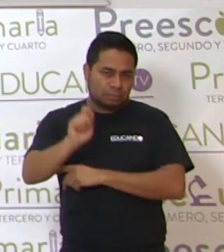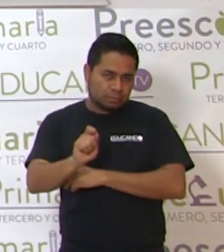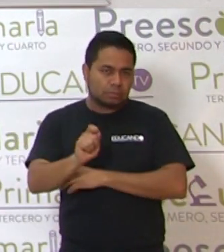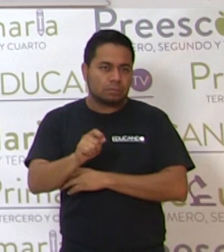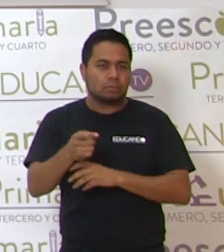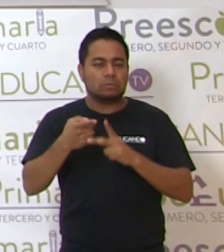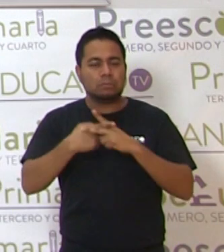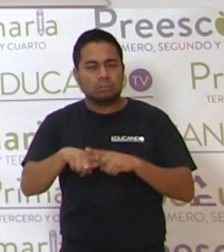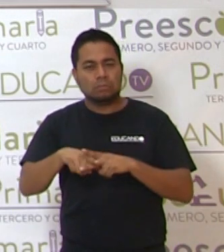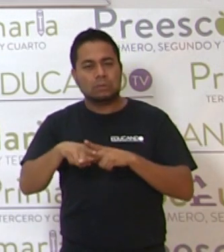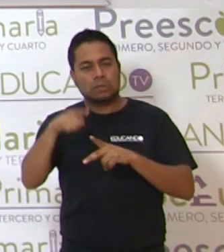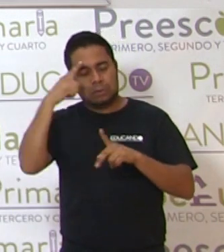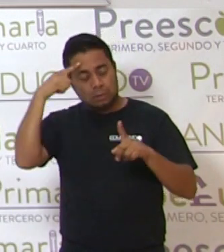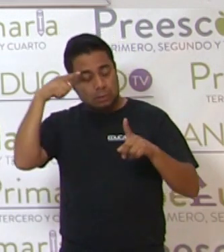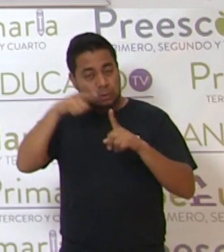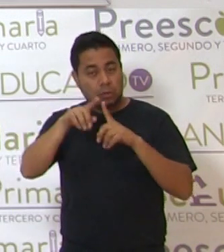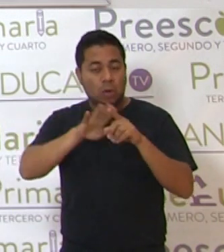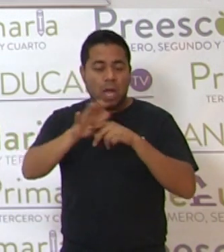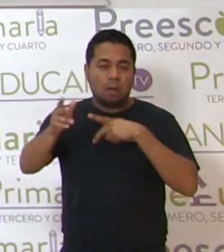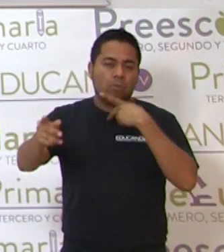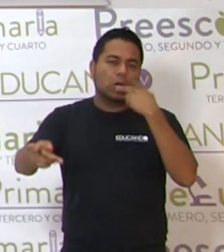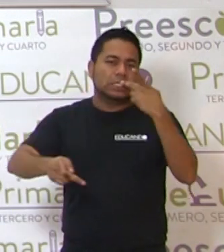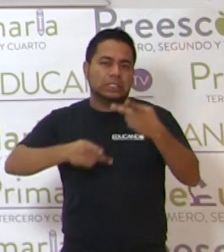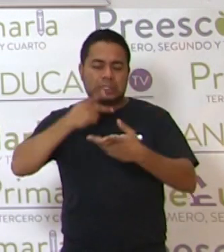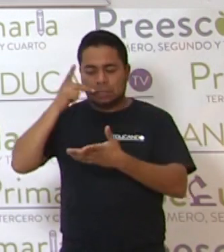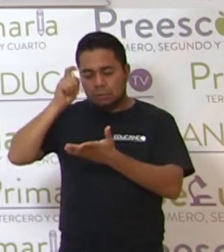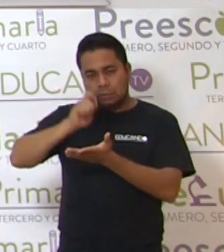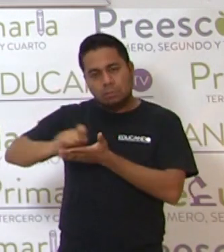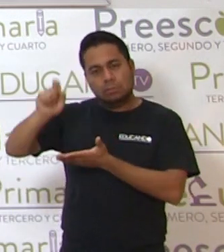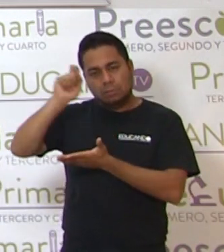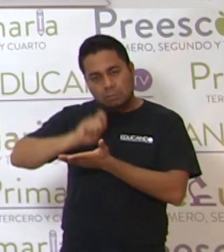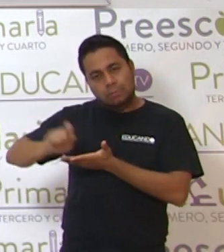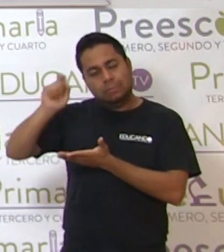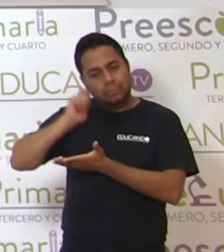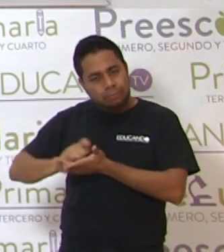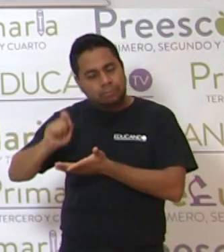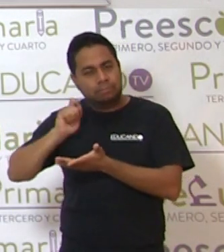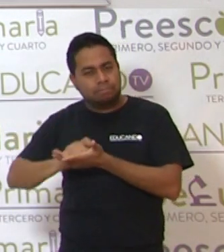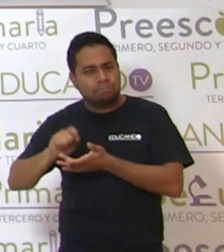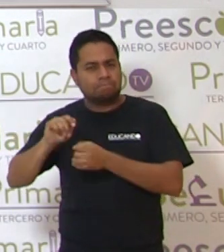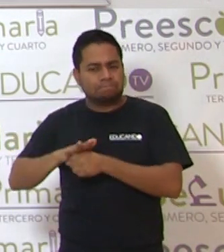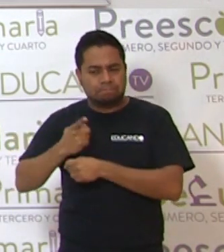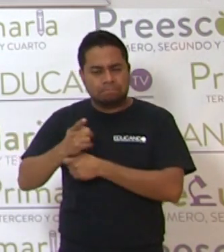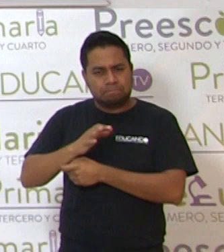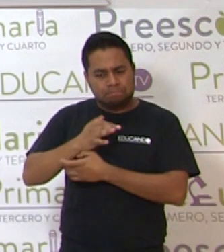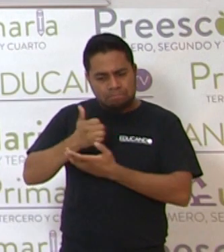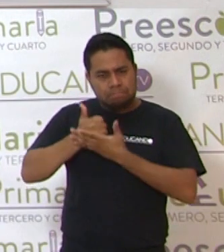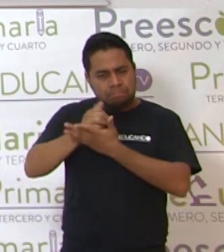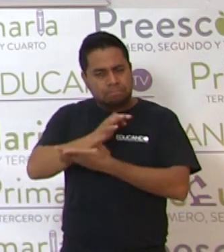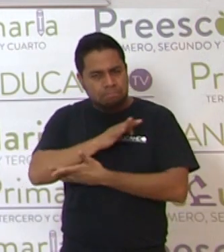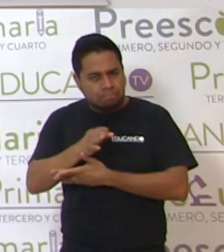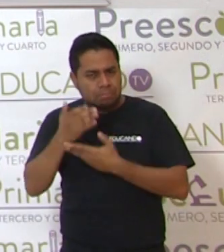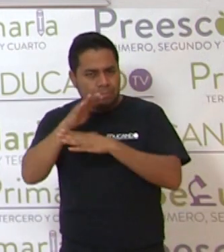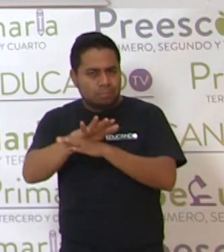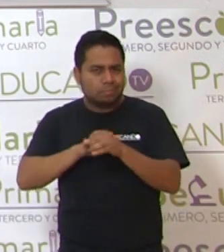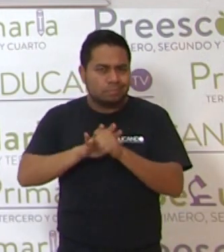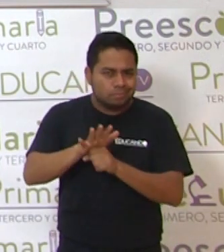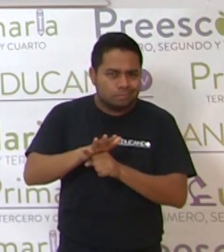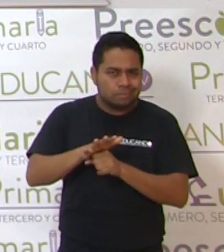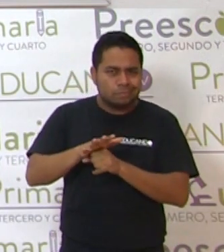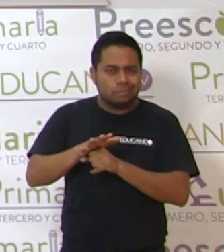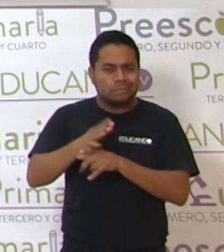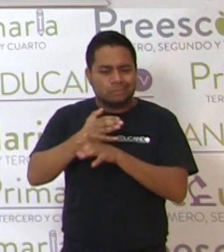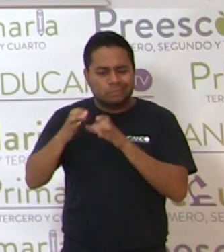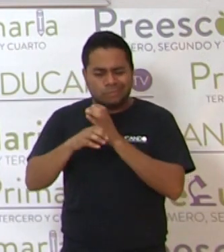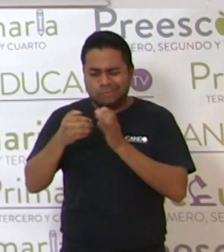trabajar este tipo de poesía, ya que nos empieza a dar referencias sobre cosas que en aquel